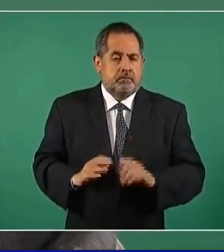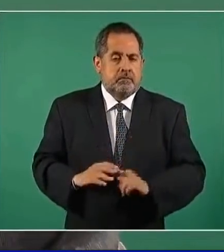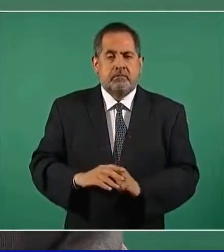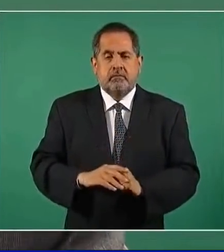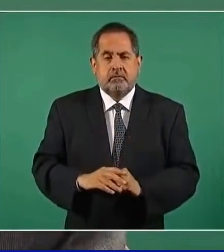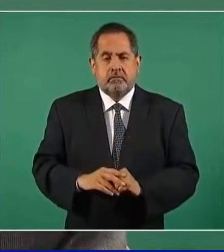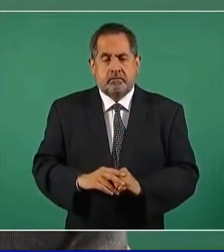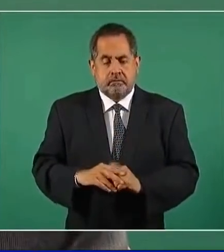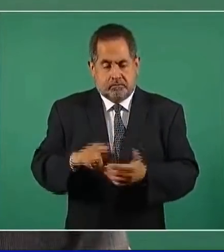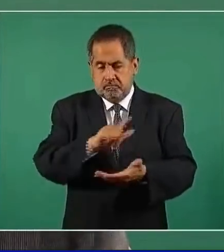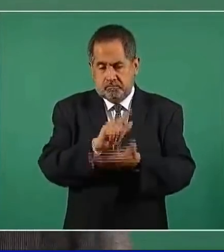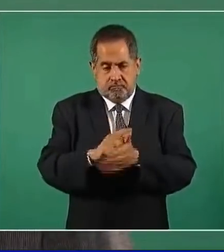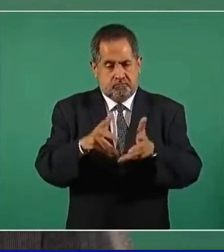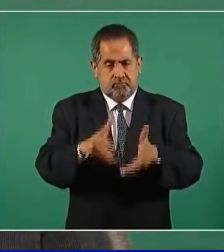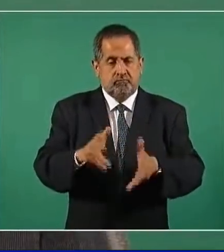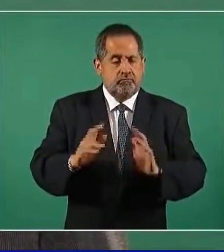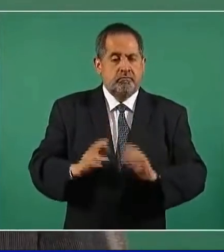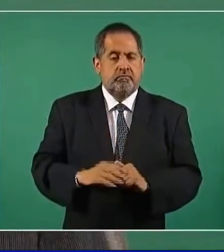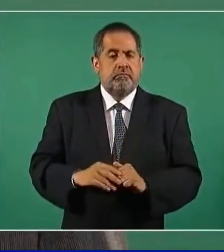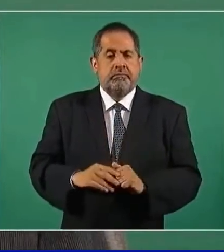esta legislación, mantenerla así,